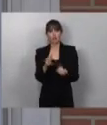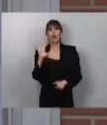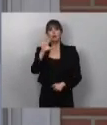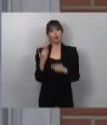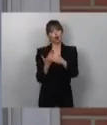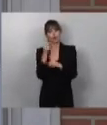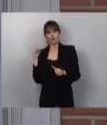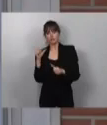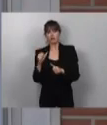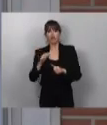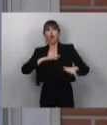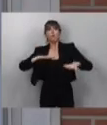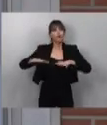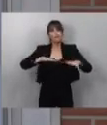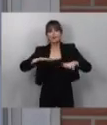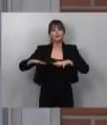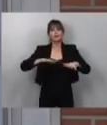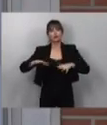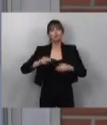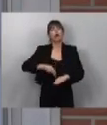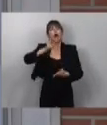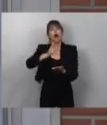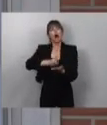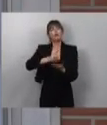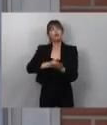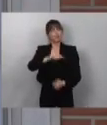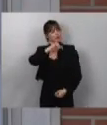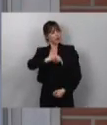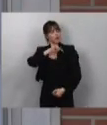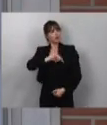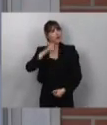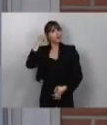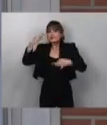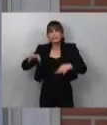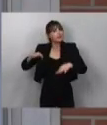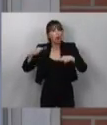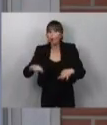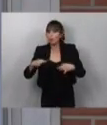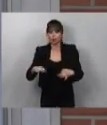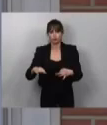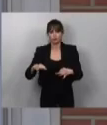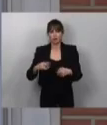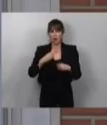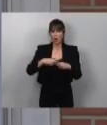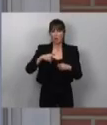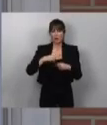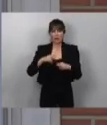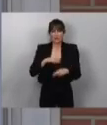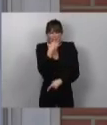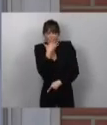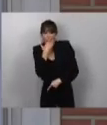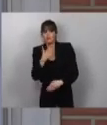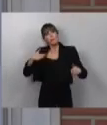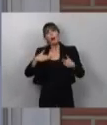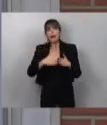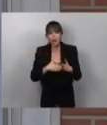nuevo ahora mismo ya digo estamos parecía que íbamos a salir del terreno de las ulciones de las elucubraciones